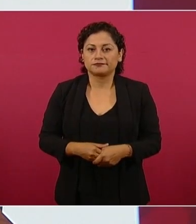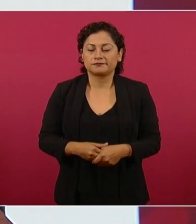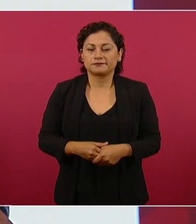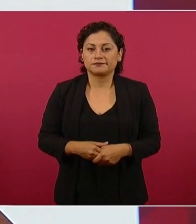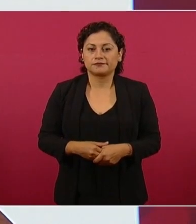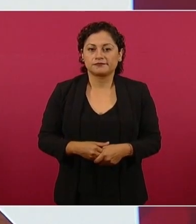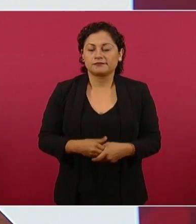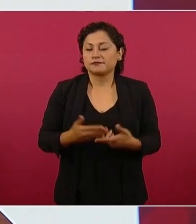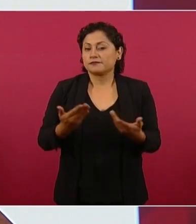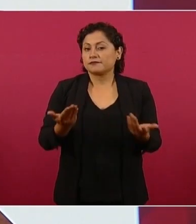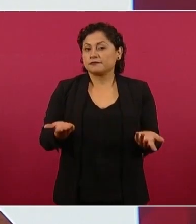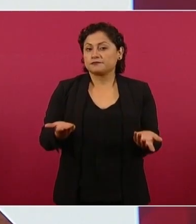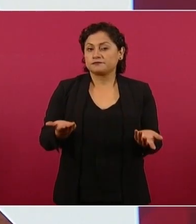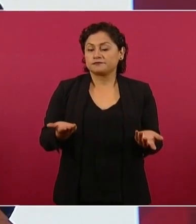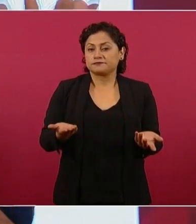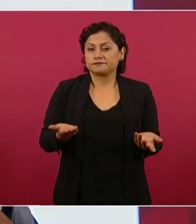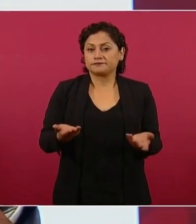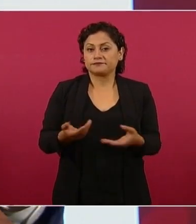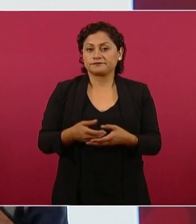Esto,